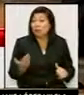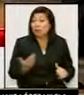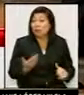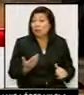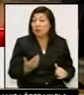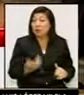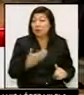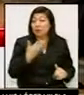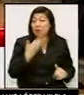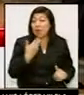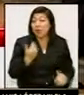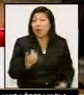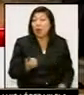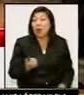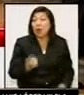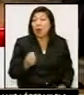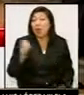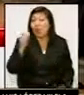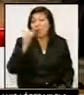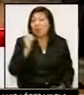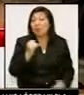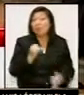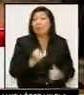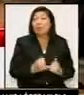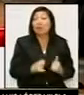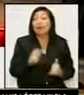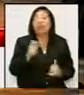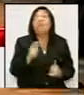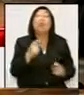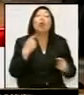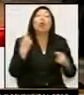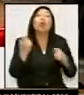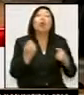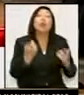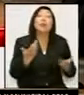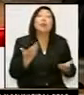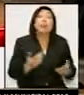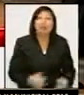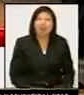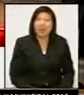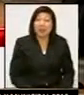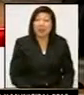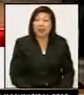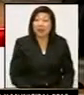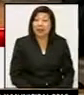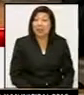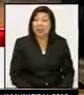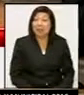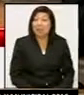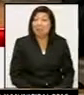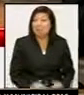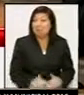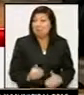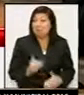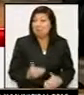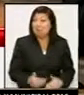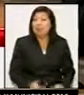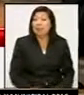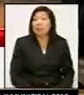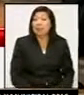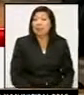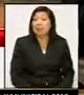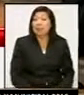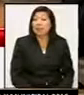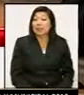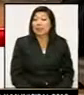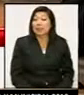la calidad de servicio, sino en la opinión final del turista. Y ocurre que la opinión final del turista, más allá de los pagos,